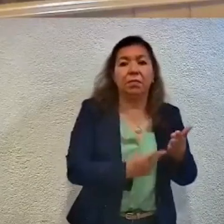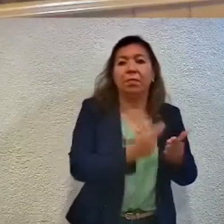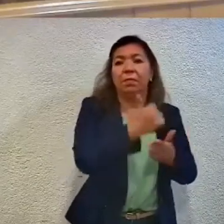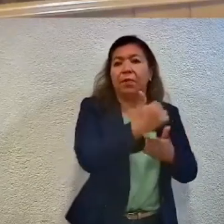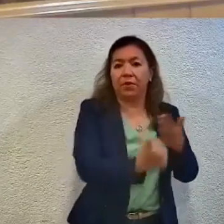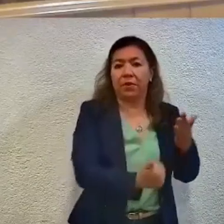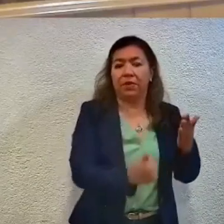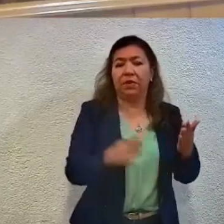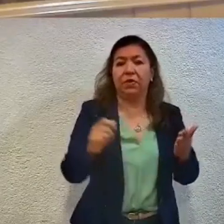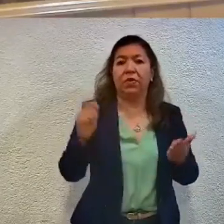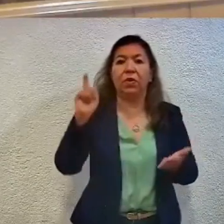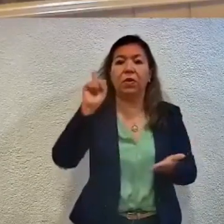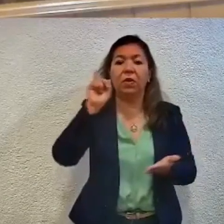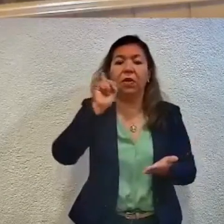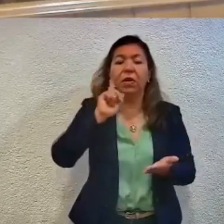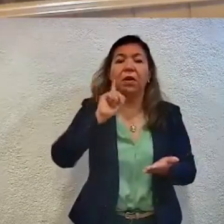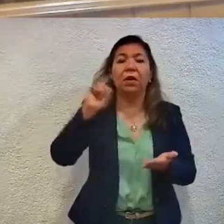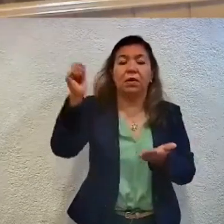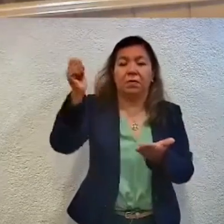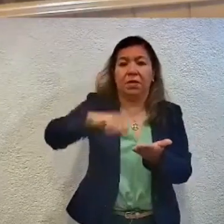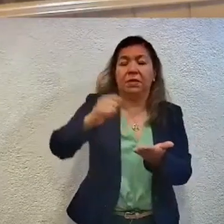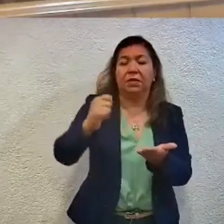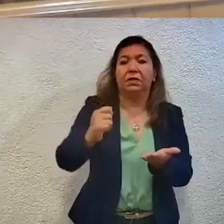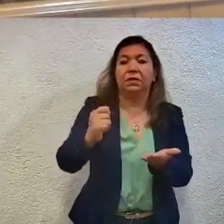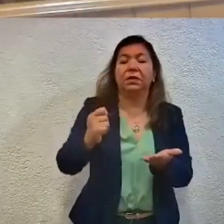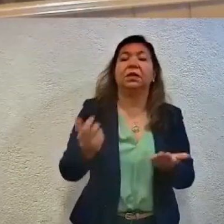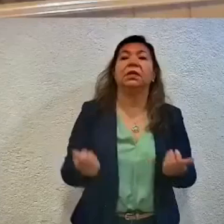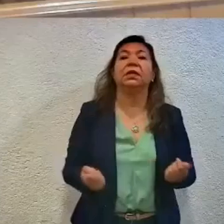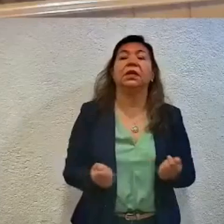manera, en el proyecto, la magistrada propone declarar